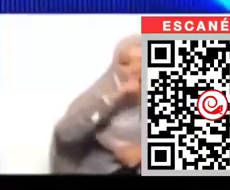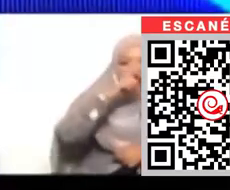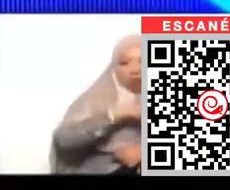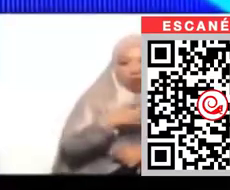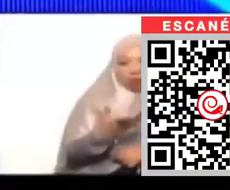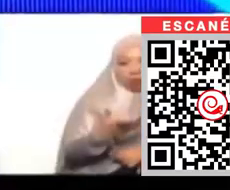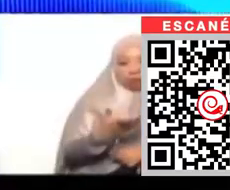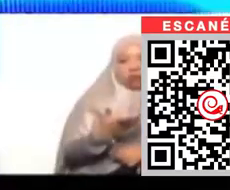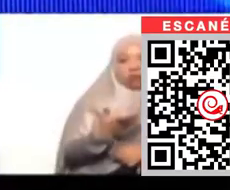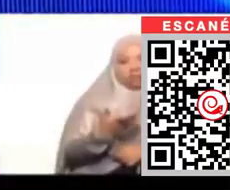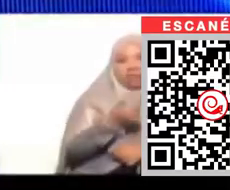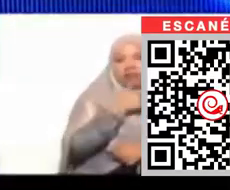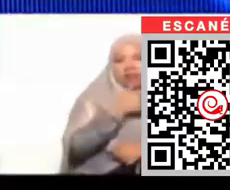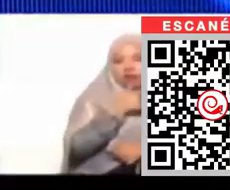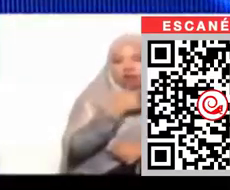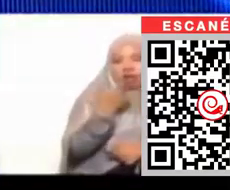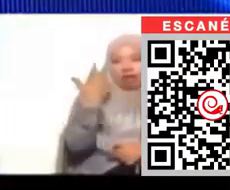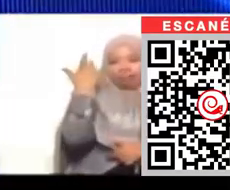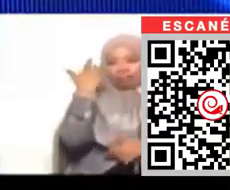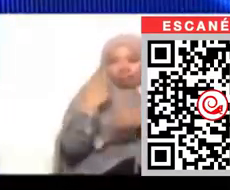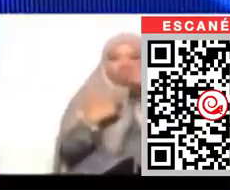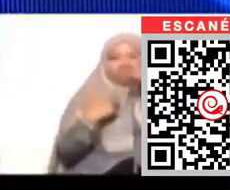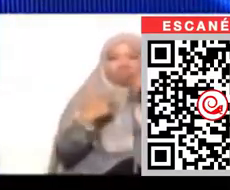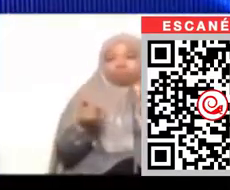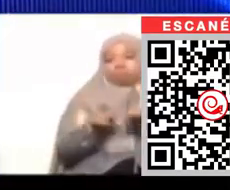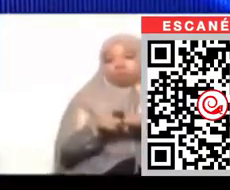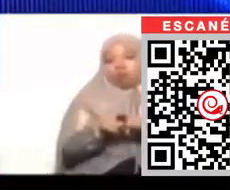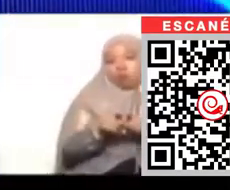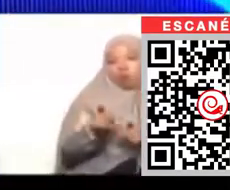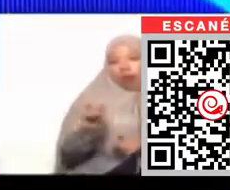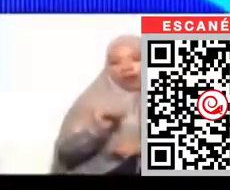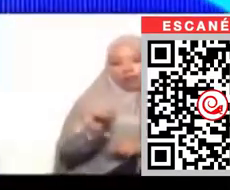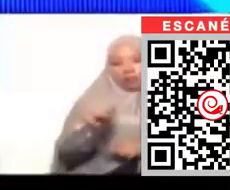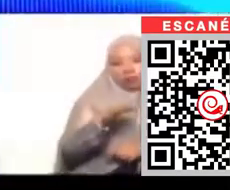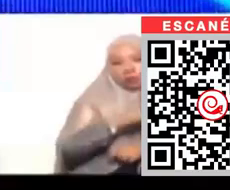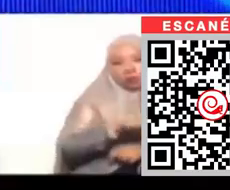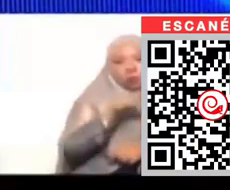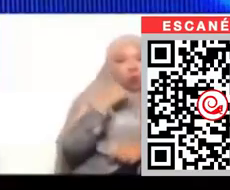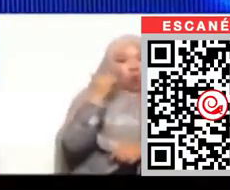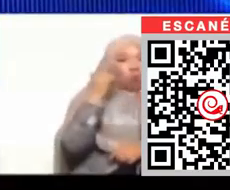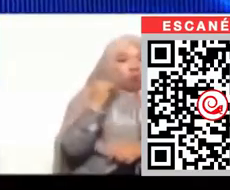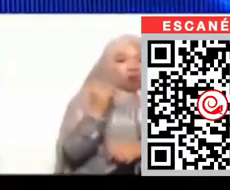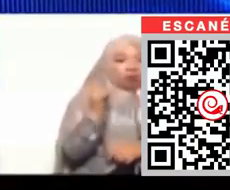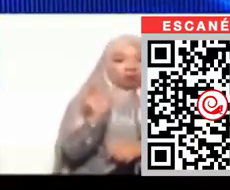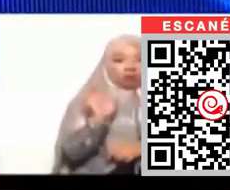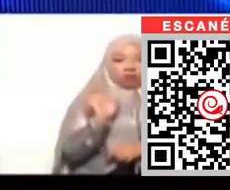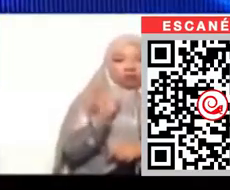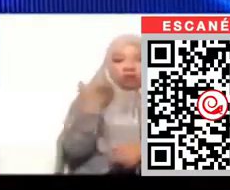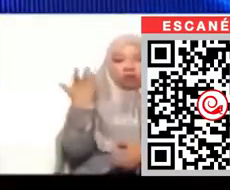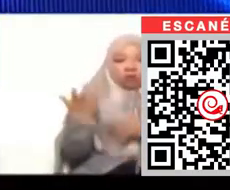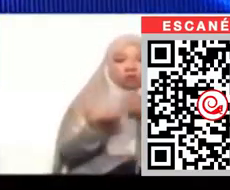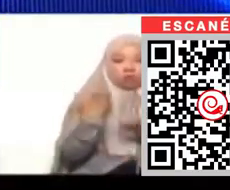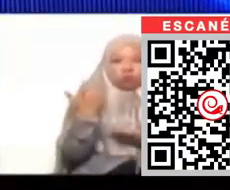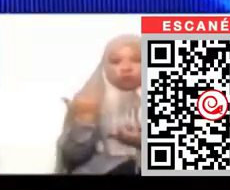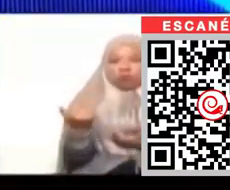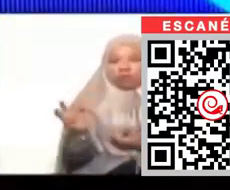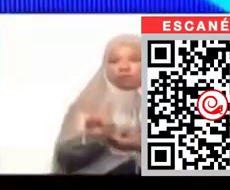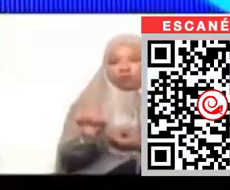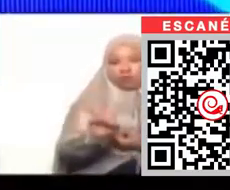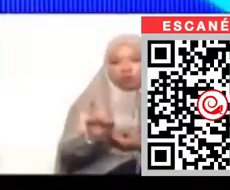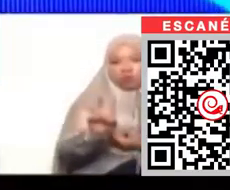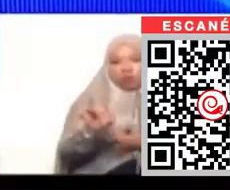de estos sectores? Los chavistas, la población. Si tienes un color de piel como esta, ellos tienen derecho a quemarte vivo, lo hicieron ya en Venezuela.